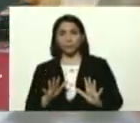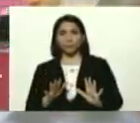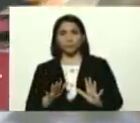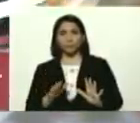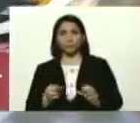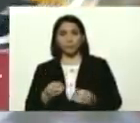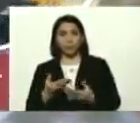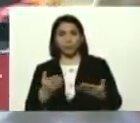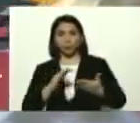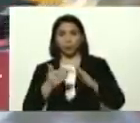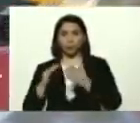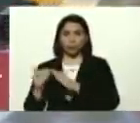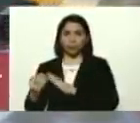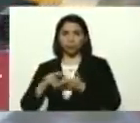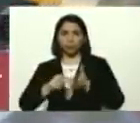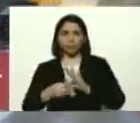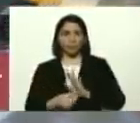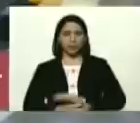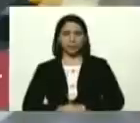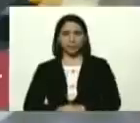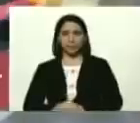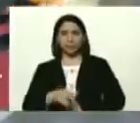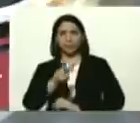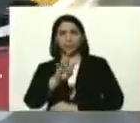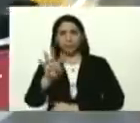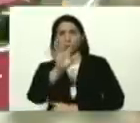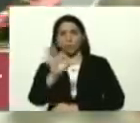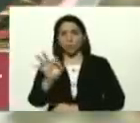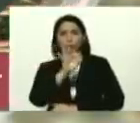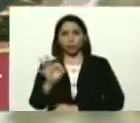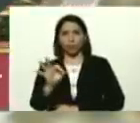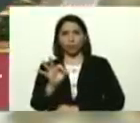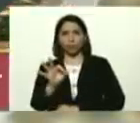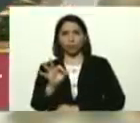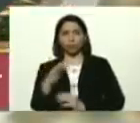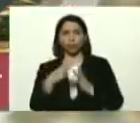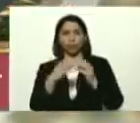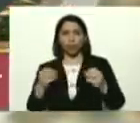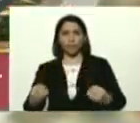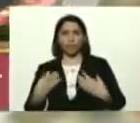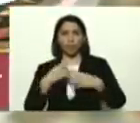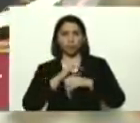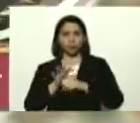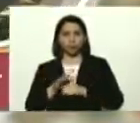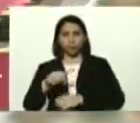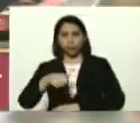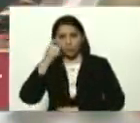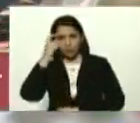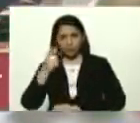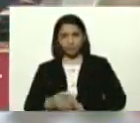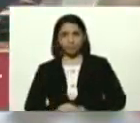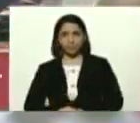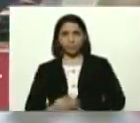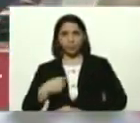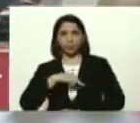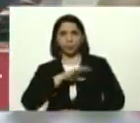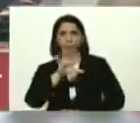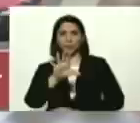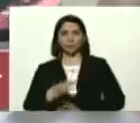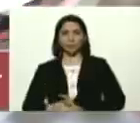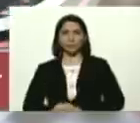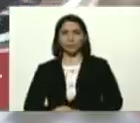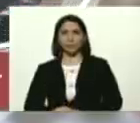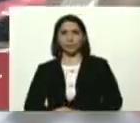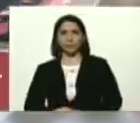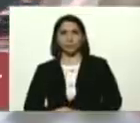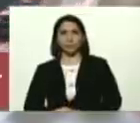casos comunitarios representan el 24% de los casos del día de hoy en nuestro país. Es